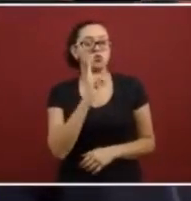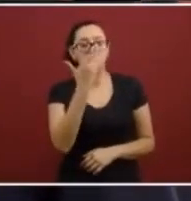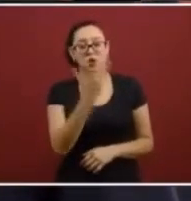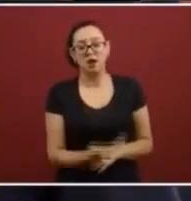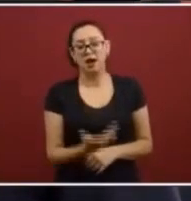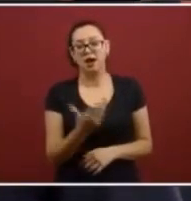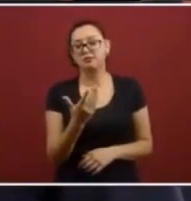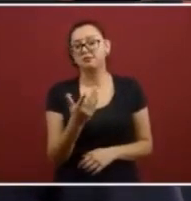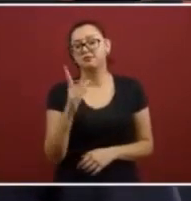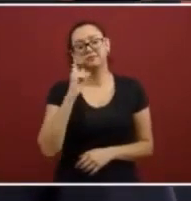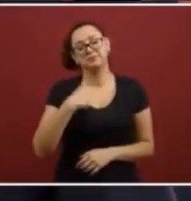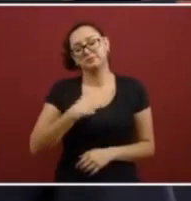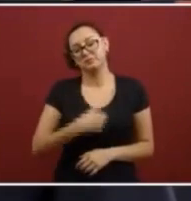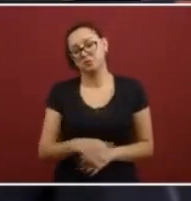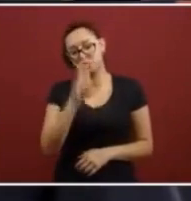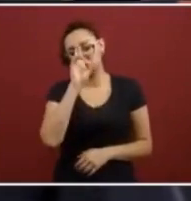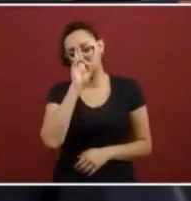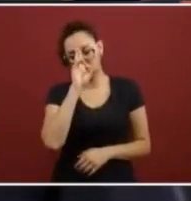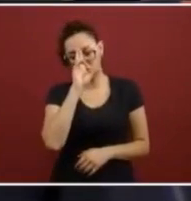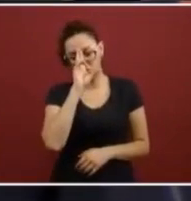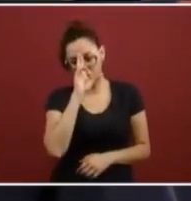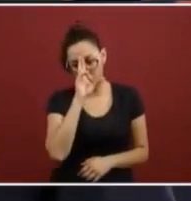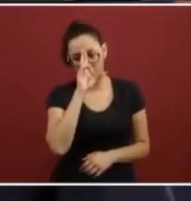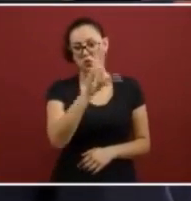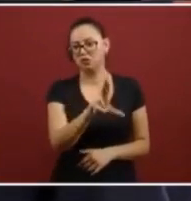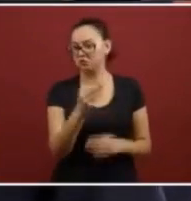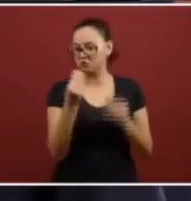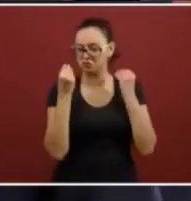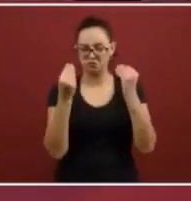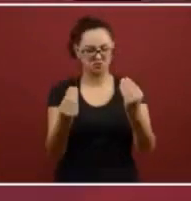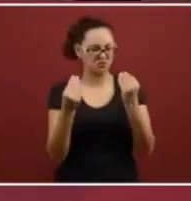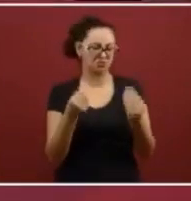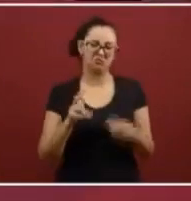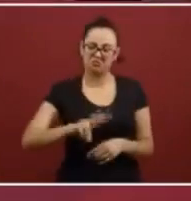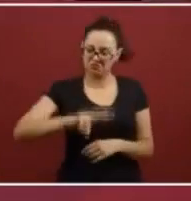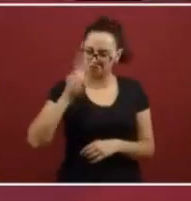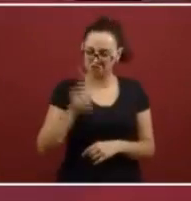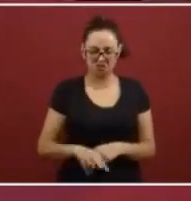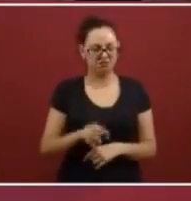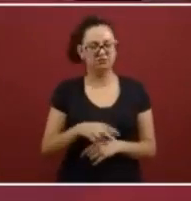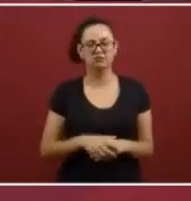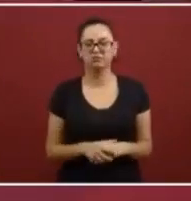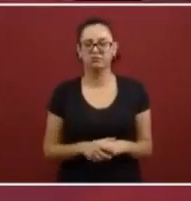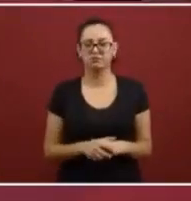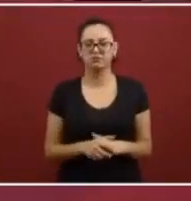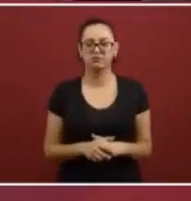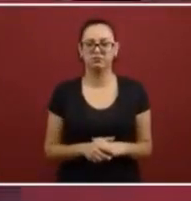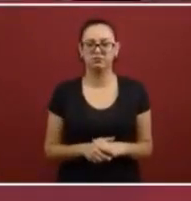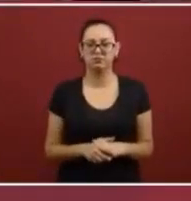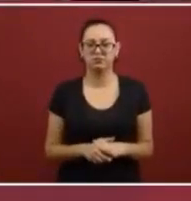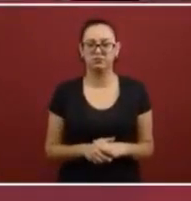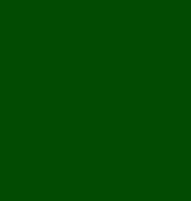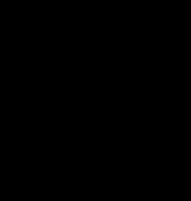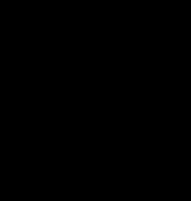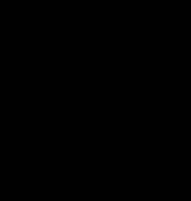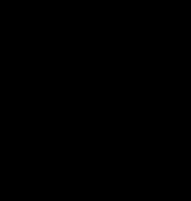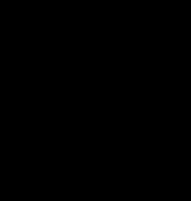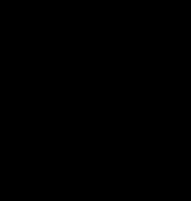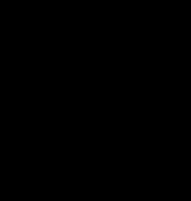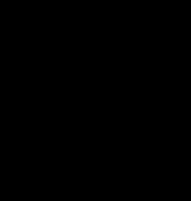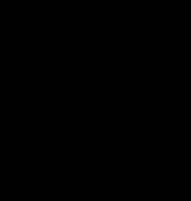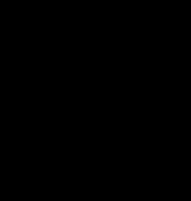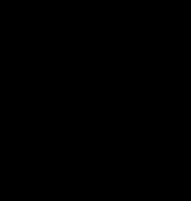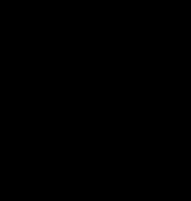that Este, when they discussed it with lo her confieso. regarding these kids that said that they were in Todos tenemos college problemas for de 3 carácter. years